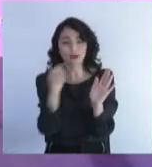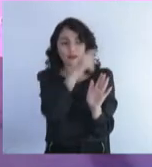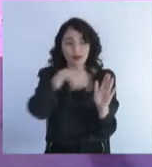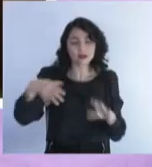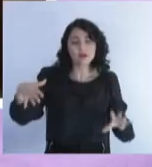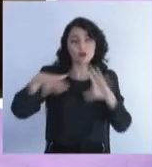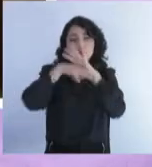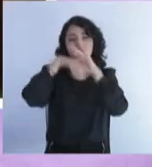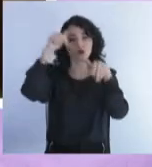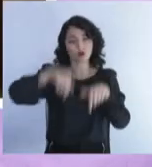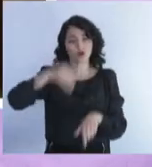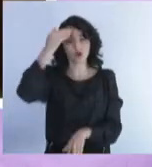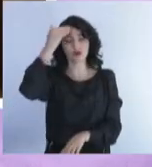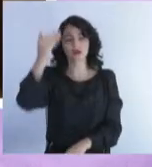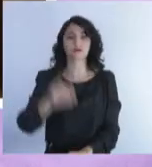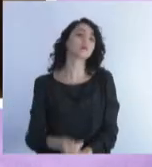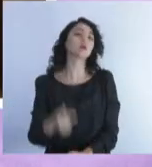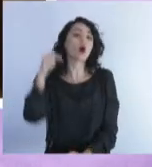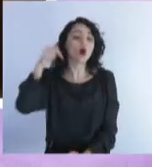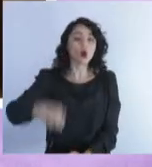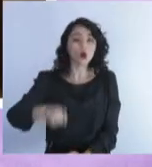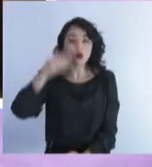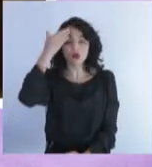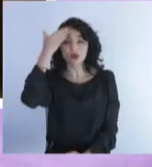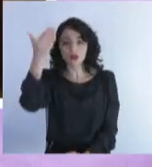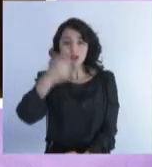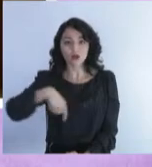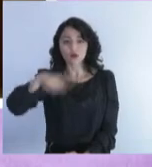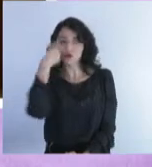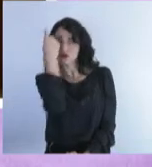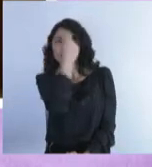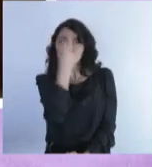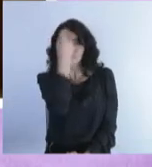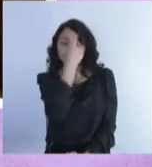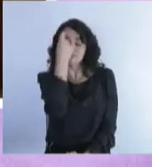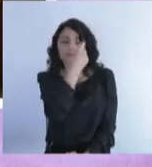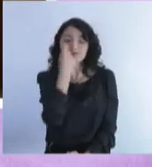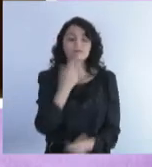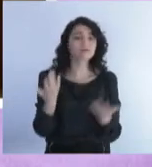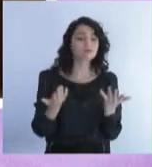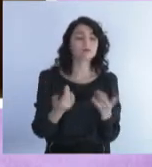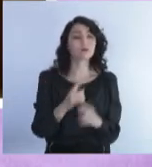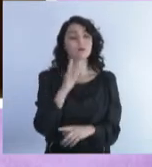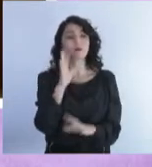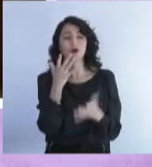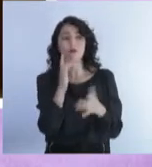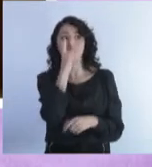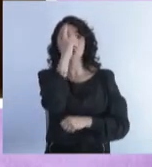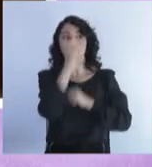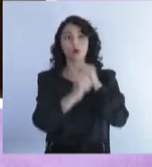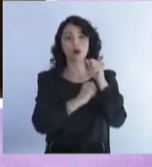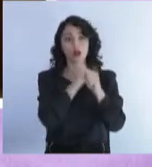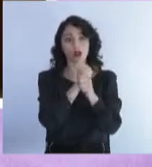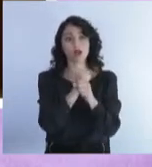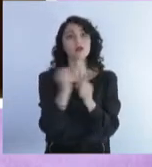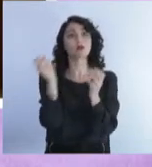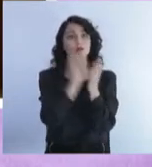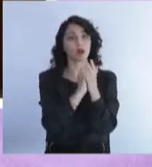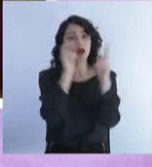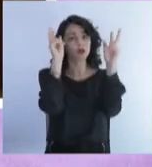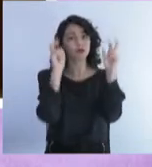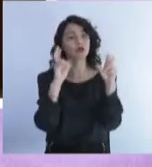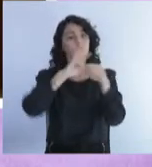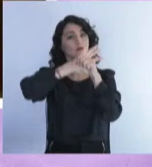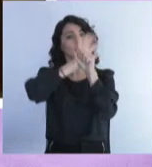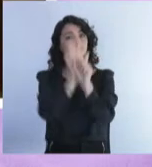hoy. Hoy vemos con preocupación cómo luego más de un año de vivir en pandemia,